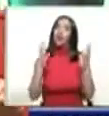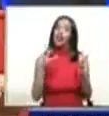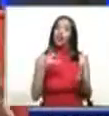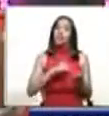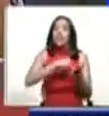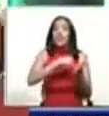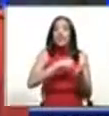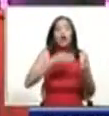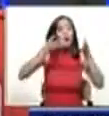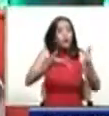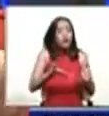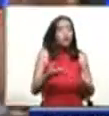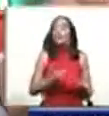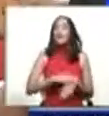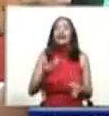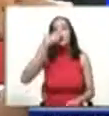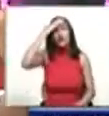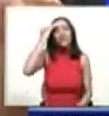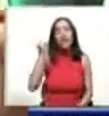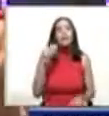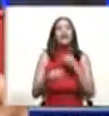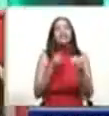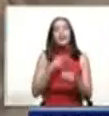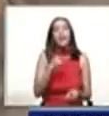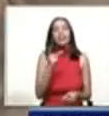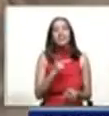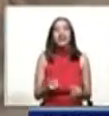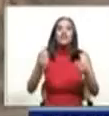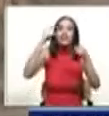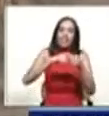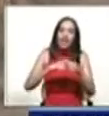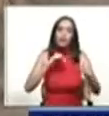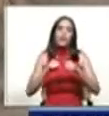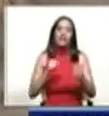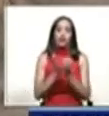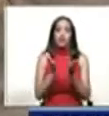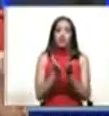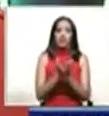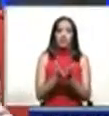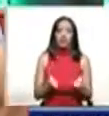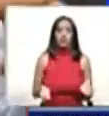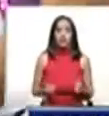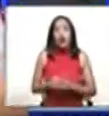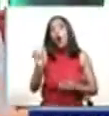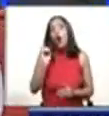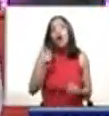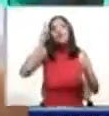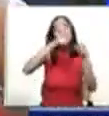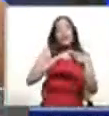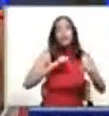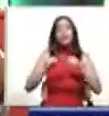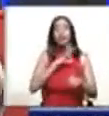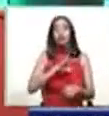eso. ¿Por qué? Porque nos olvidamos de hacer políticas vinculadas al movimiento estudiantil, llámese en este caso, o vinculadas al movimiento social,